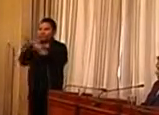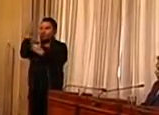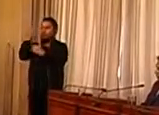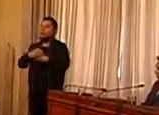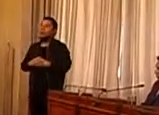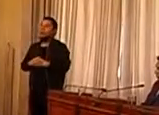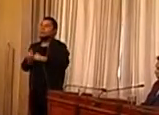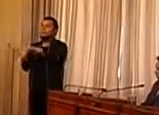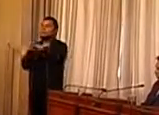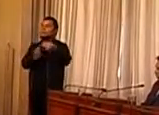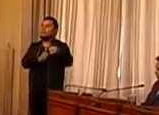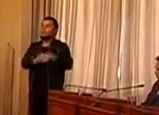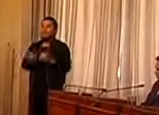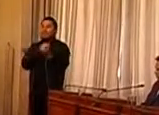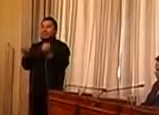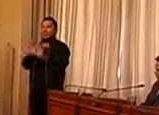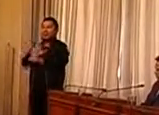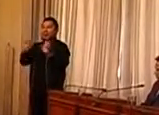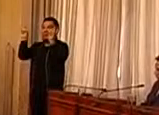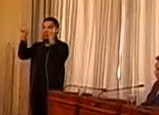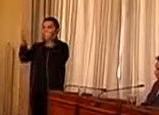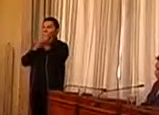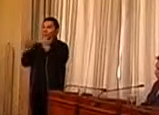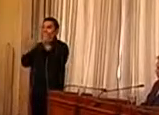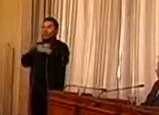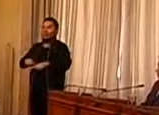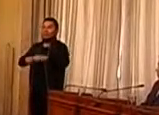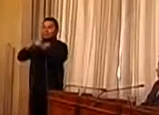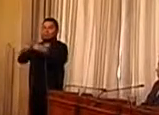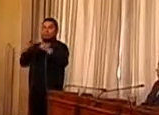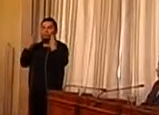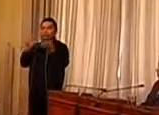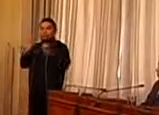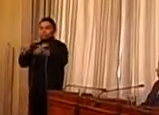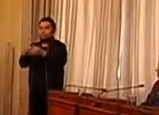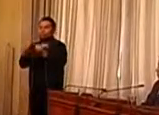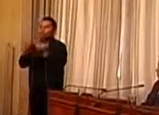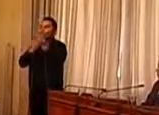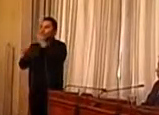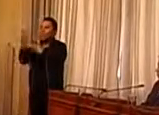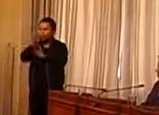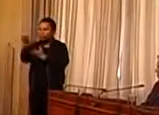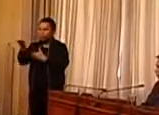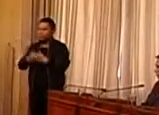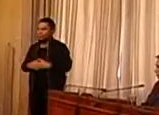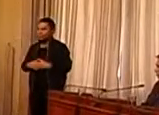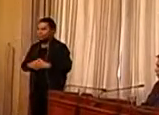Muy bien, no habiendo más temas que tratar, se procede a levantar la sesión. Muy buenos días con todos.